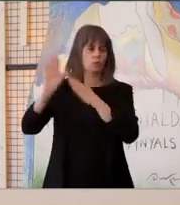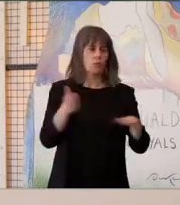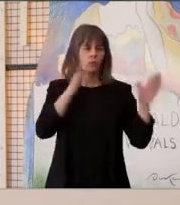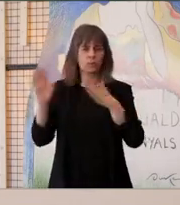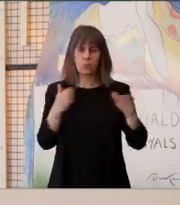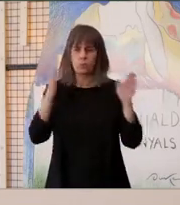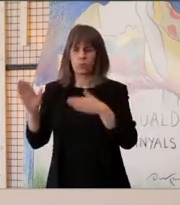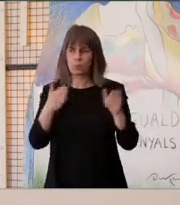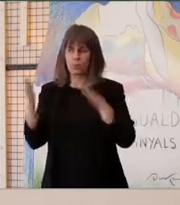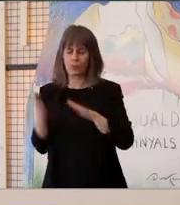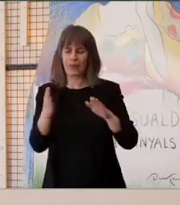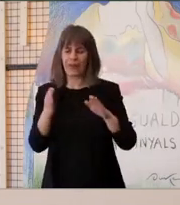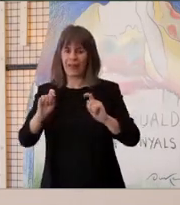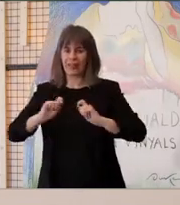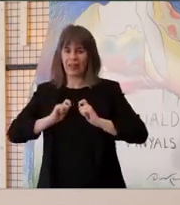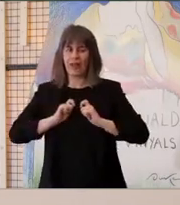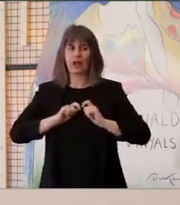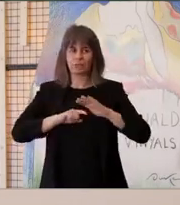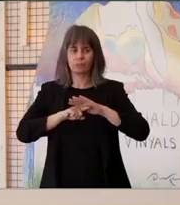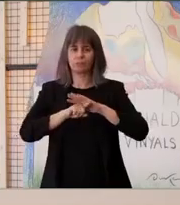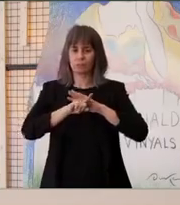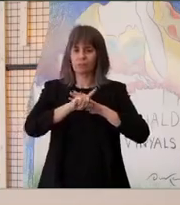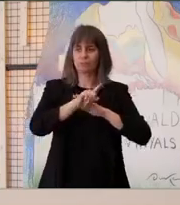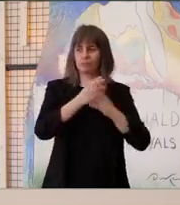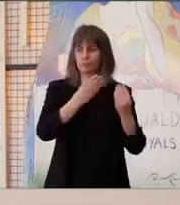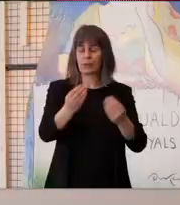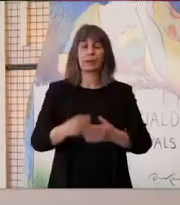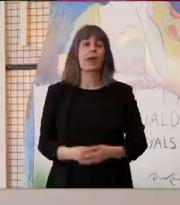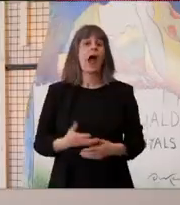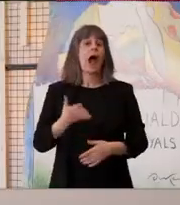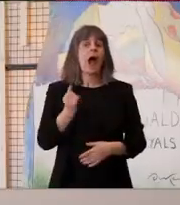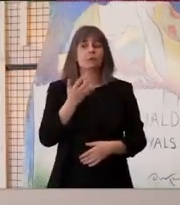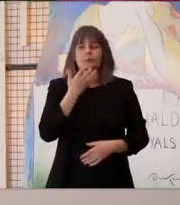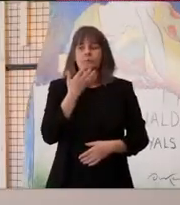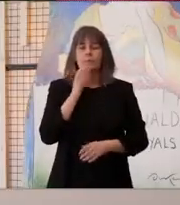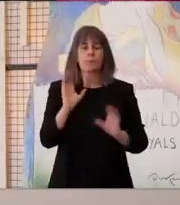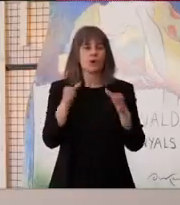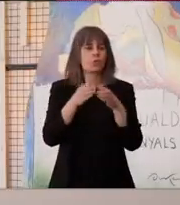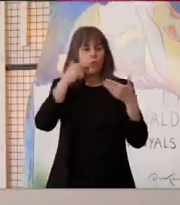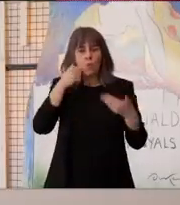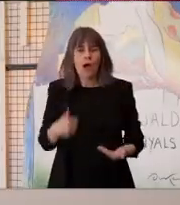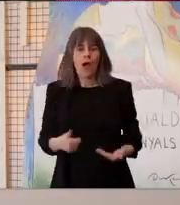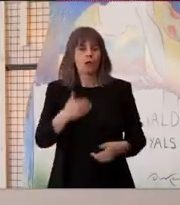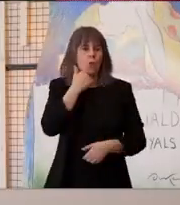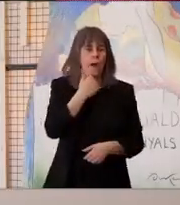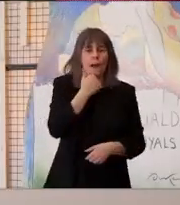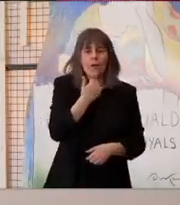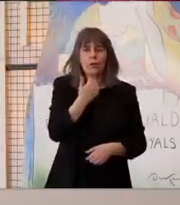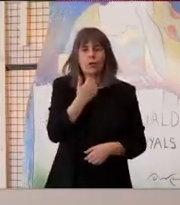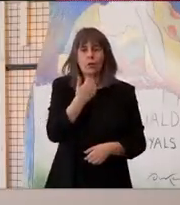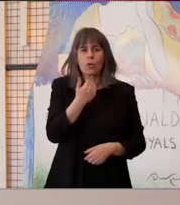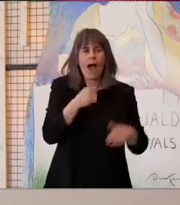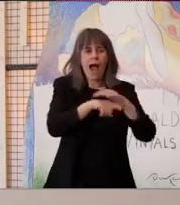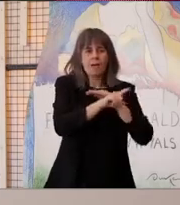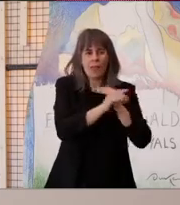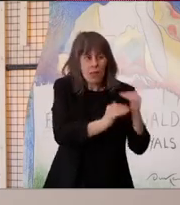transformar es que hay algún colectivo humano que haya conseguido los avances que conseguimos nosotras que